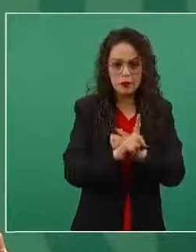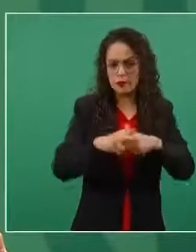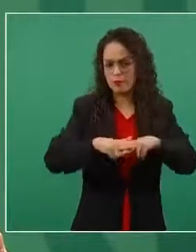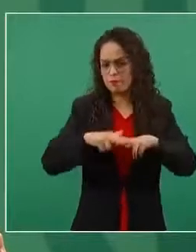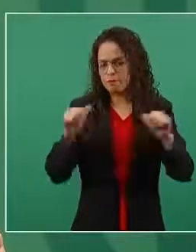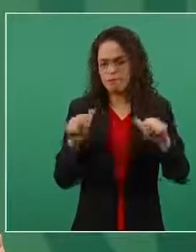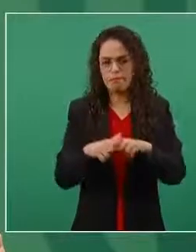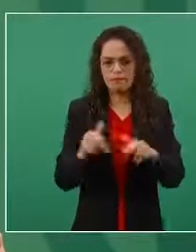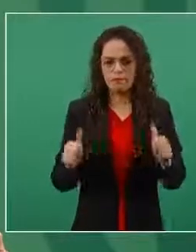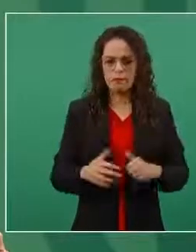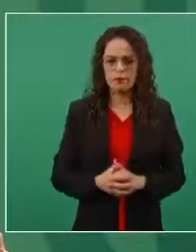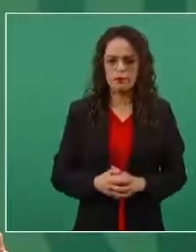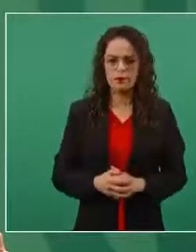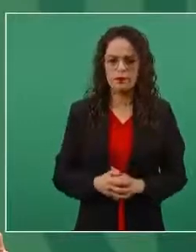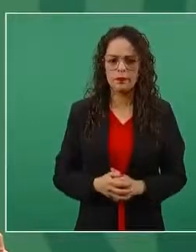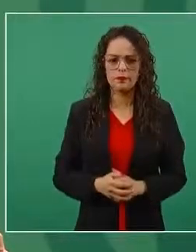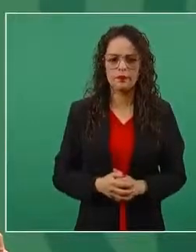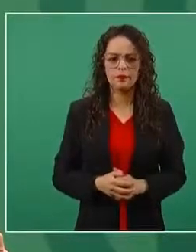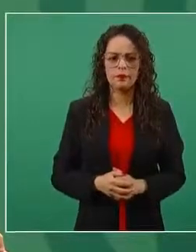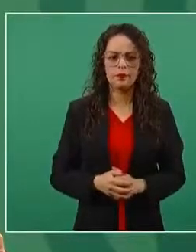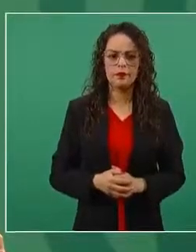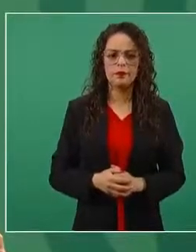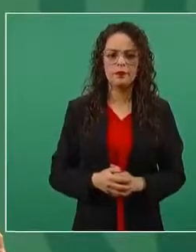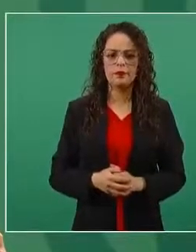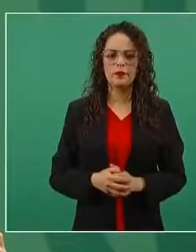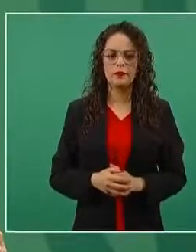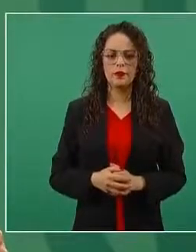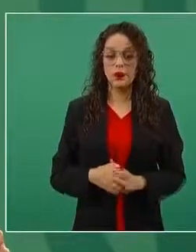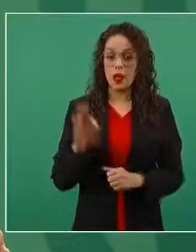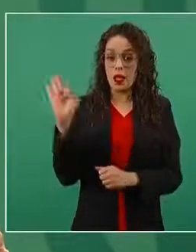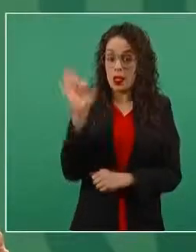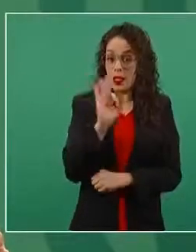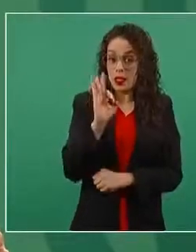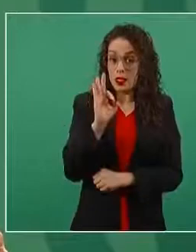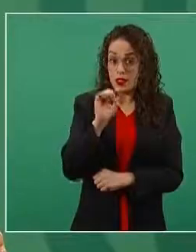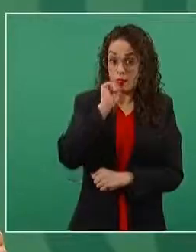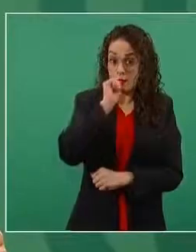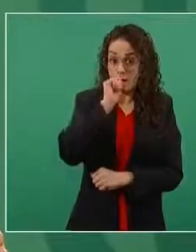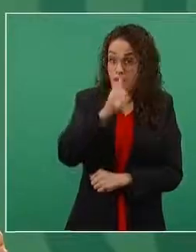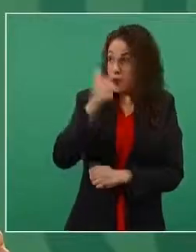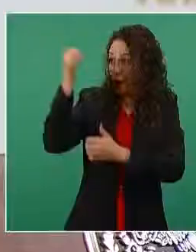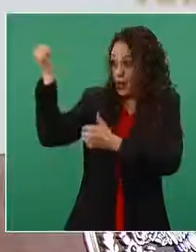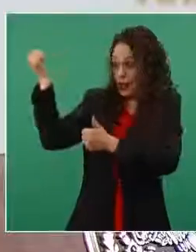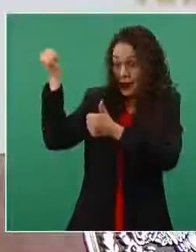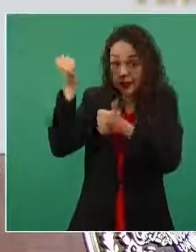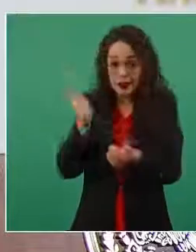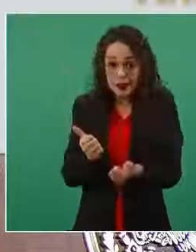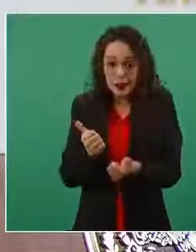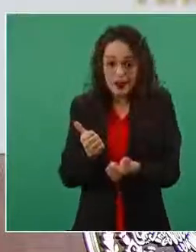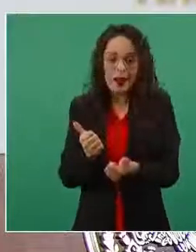ningún problema. Si no hubiesen llegado, pues sí,